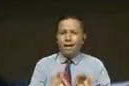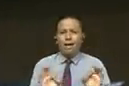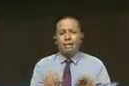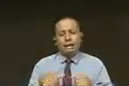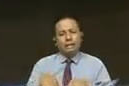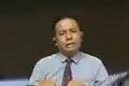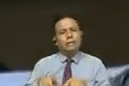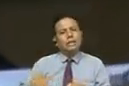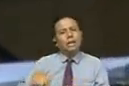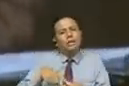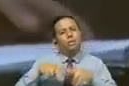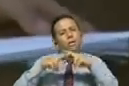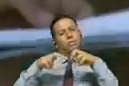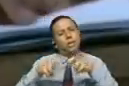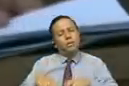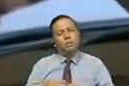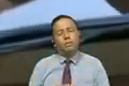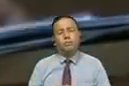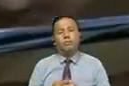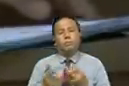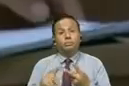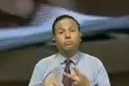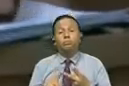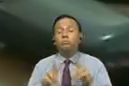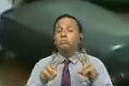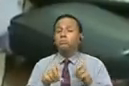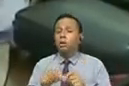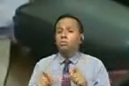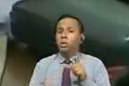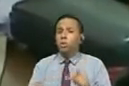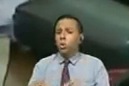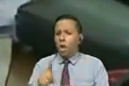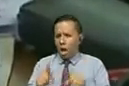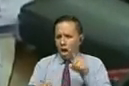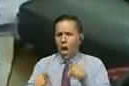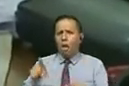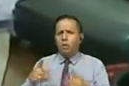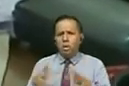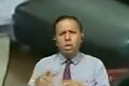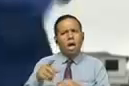otros relacionados a este mismo perjuicio al Ispol ya se formularon cargos y